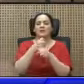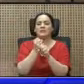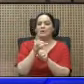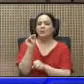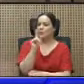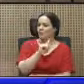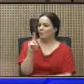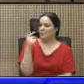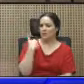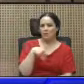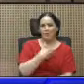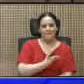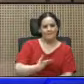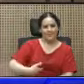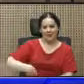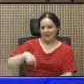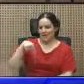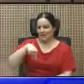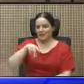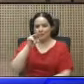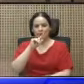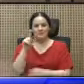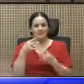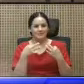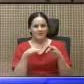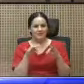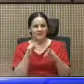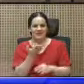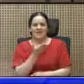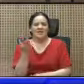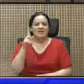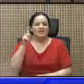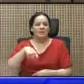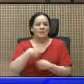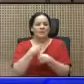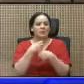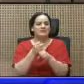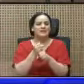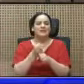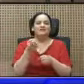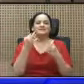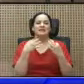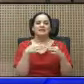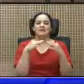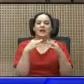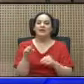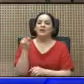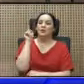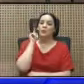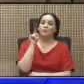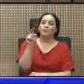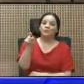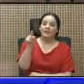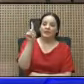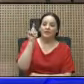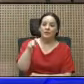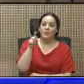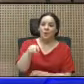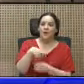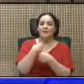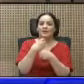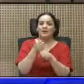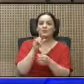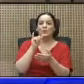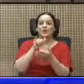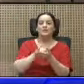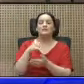señor presidente, aquí no se trata de qué es lo que tenemos que hacer. Se trata de lo que usted debió haber hecho en